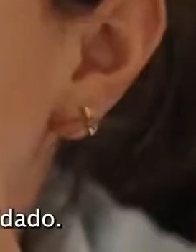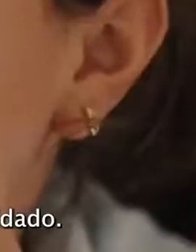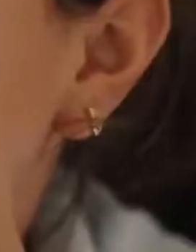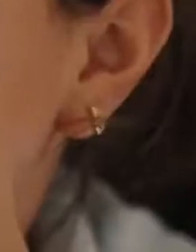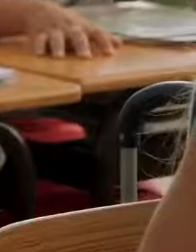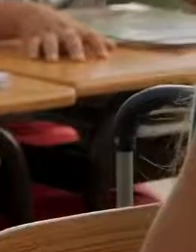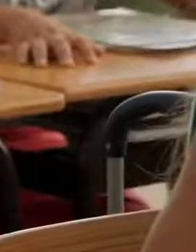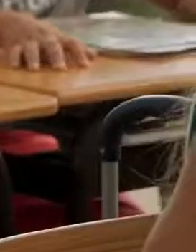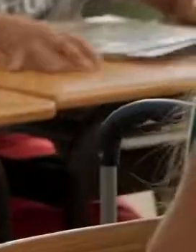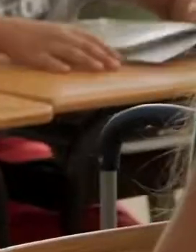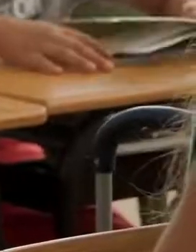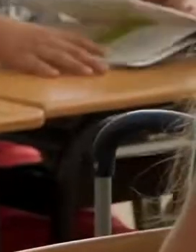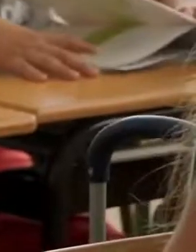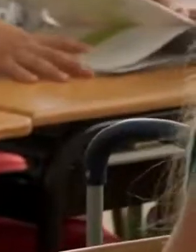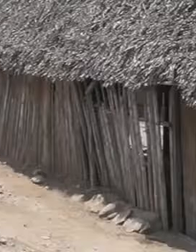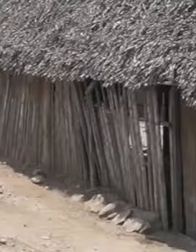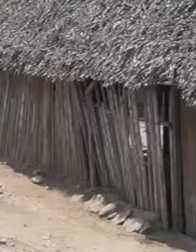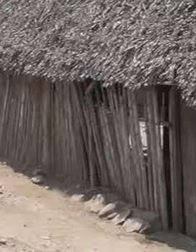del cuidado.